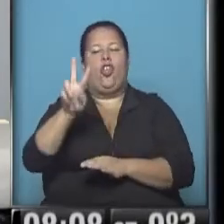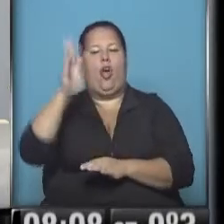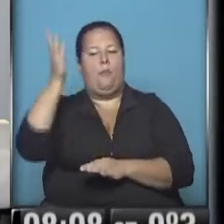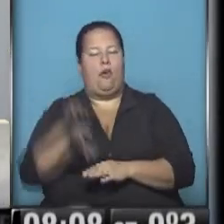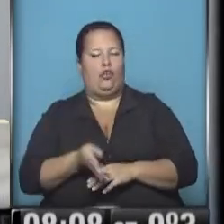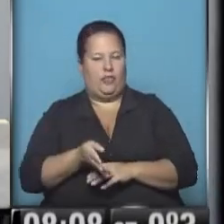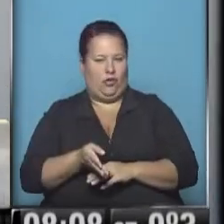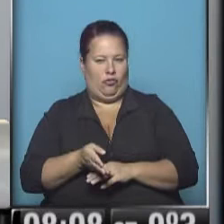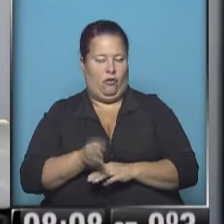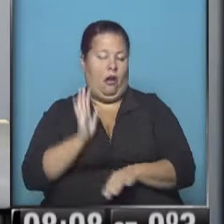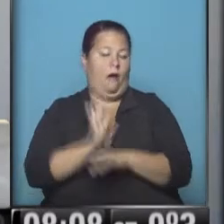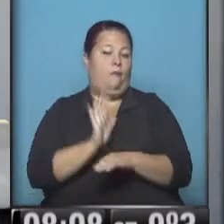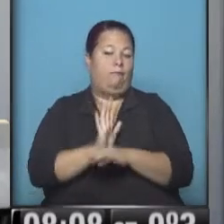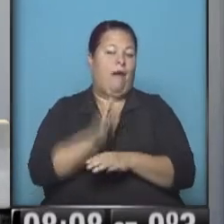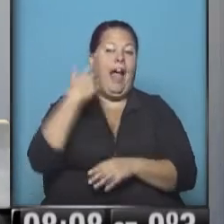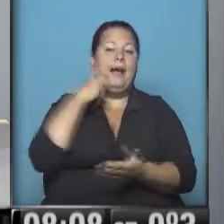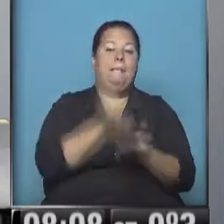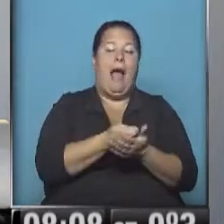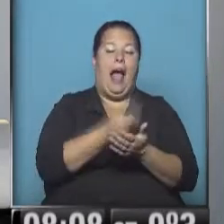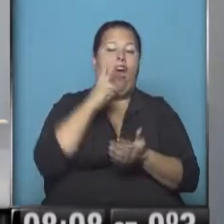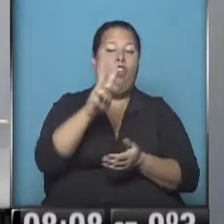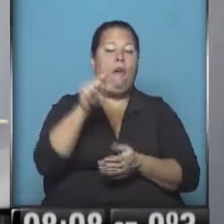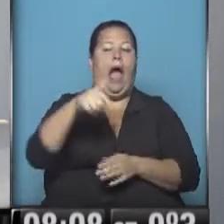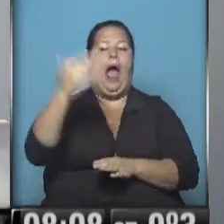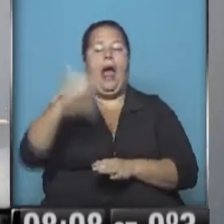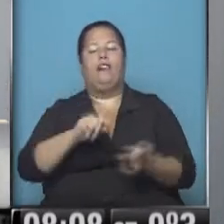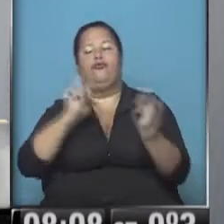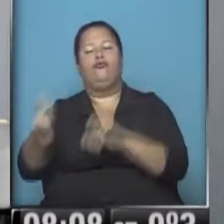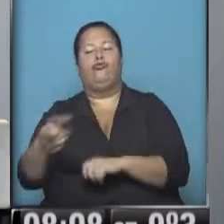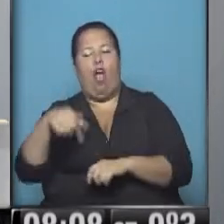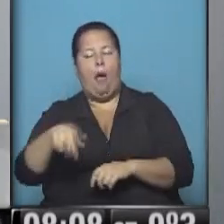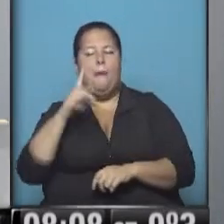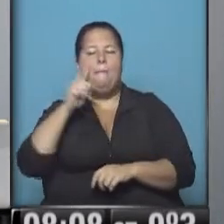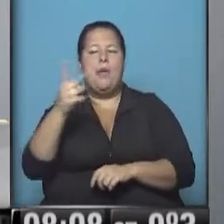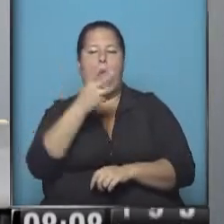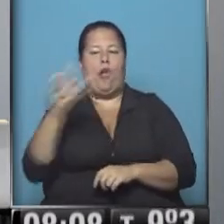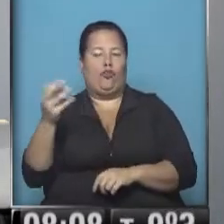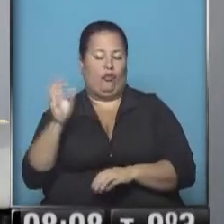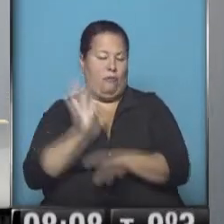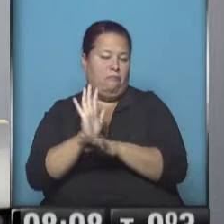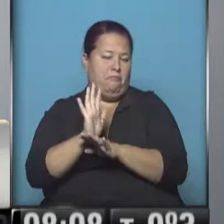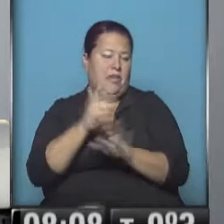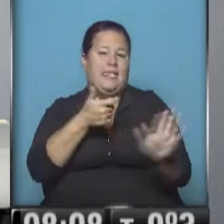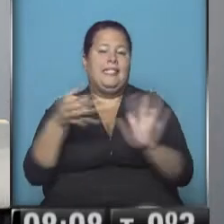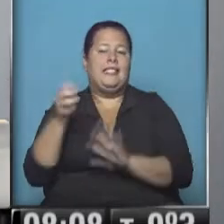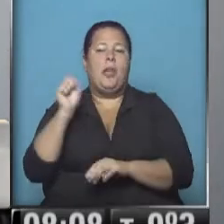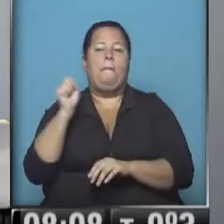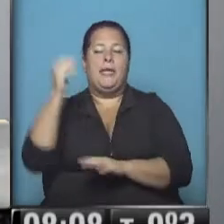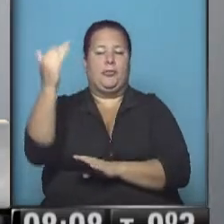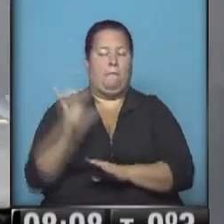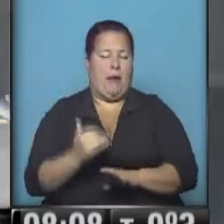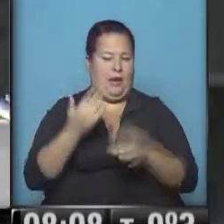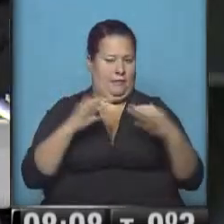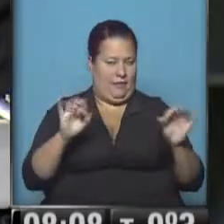32%. Es decir, en vez de pagar 2.000 pesos, va a pasar a pagar 1.400 pesos, aproximadamente 600 pesos